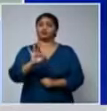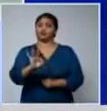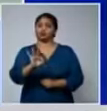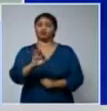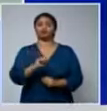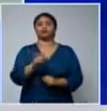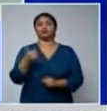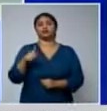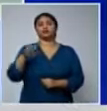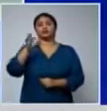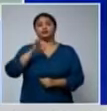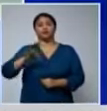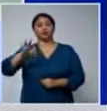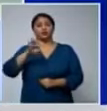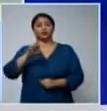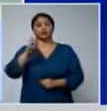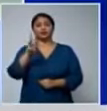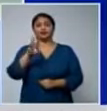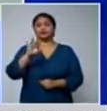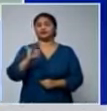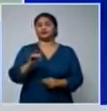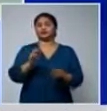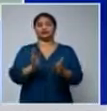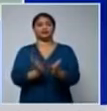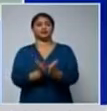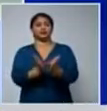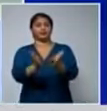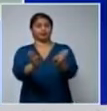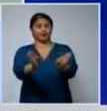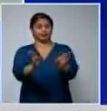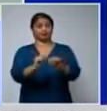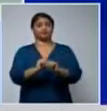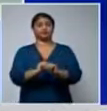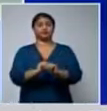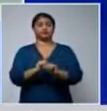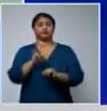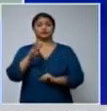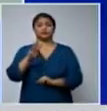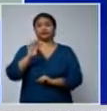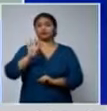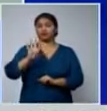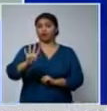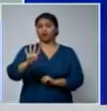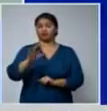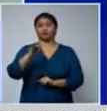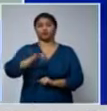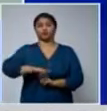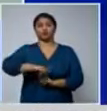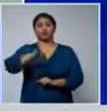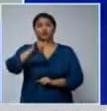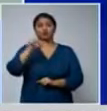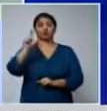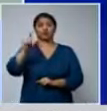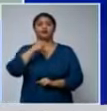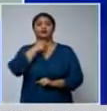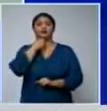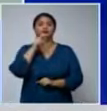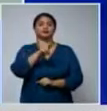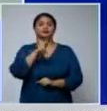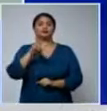de octubre 37, San Miguel del Padrón 34, Boyeros y Cerro con 30 cada